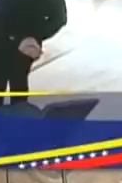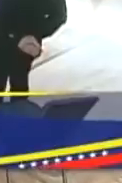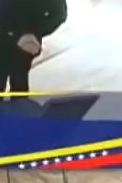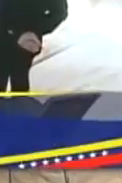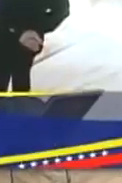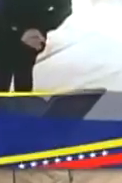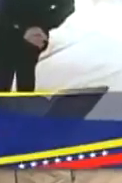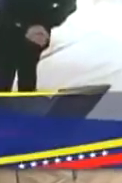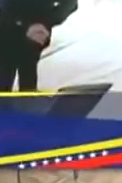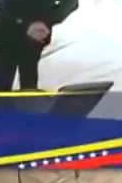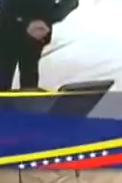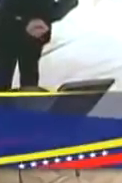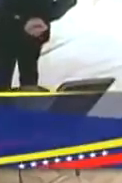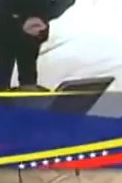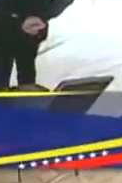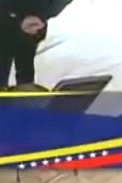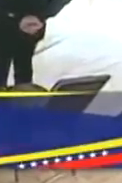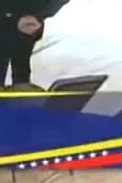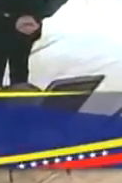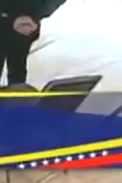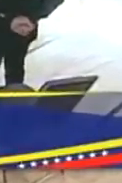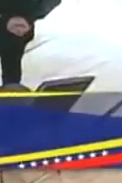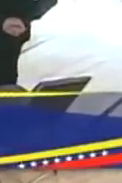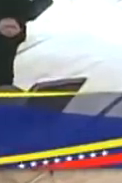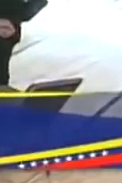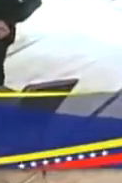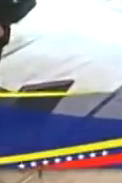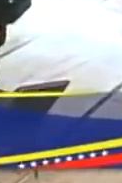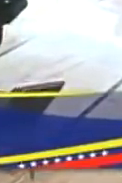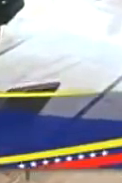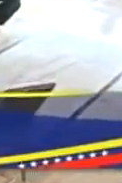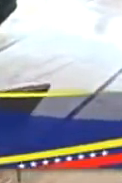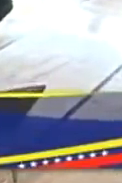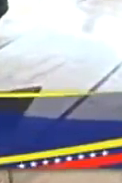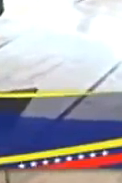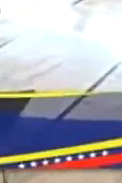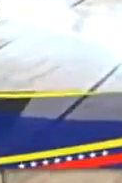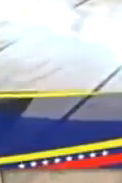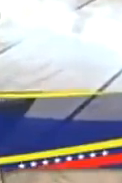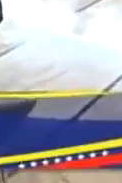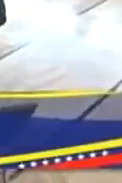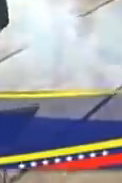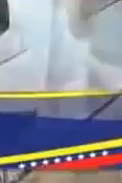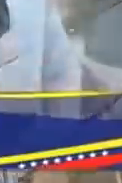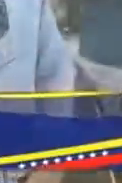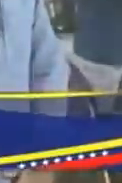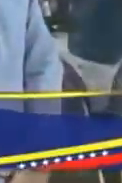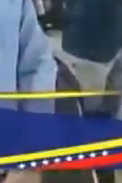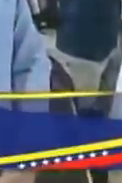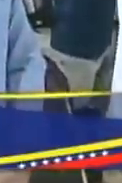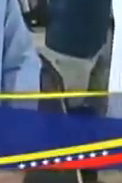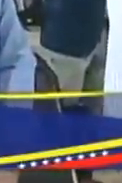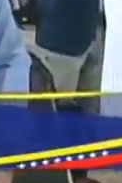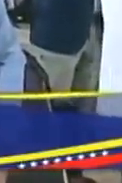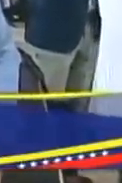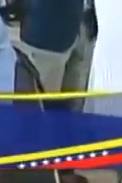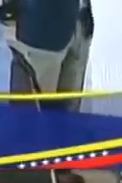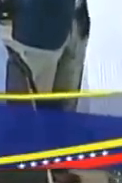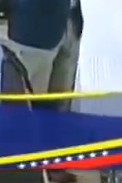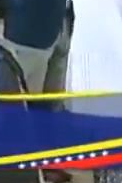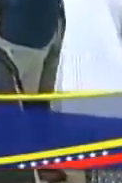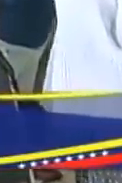a la nación. Además se apunta al vivir bien del pueblo venezolano y a la satisfacción de